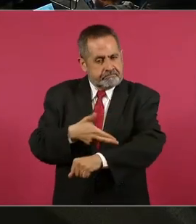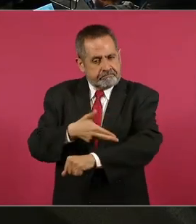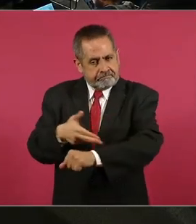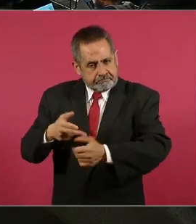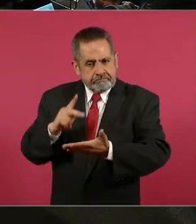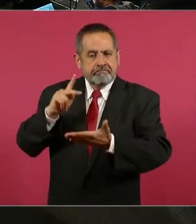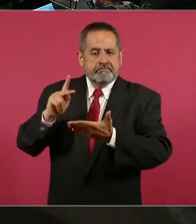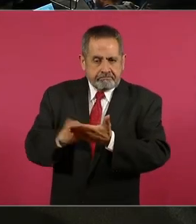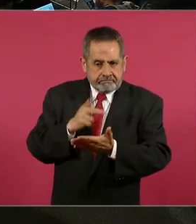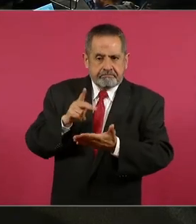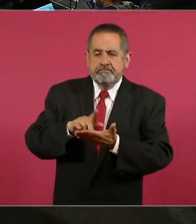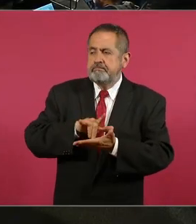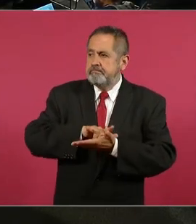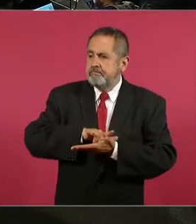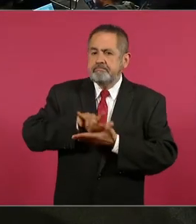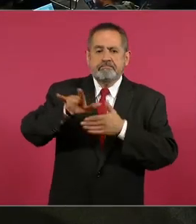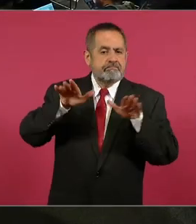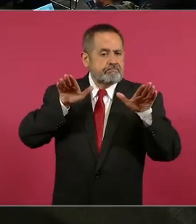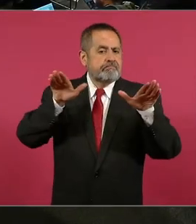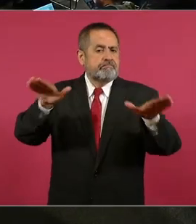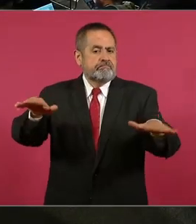Mexicana.